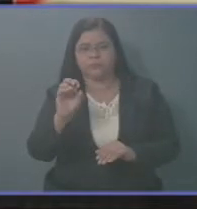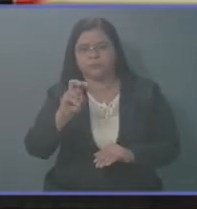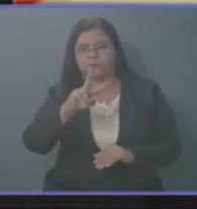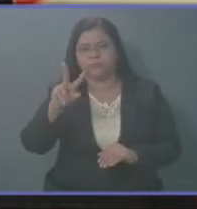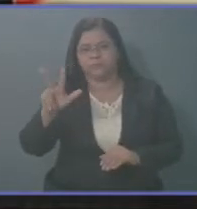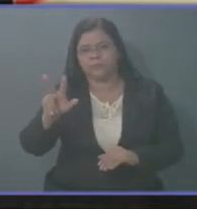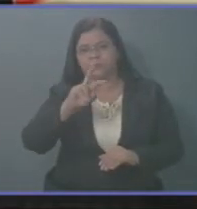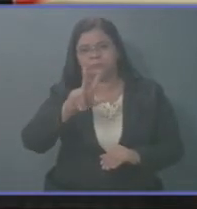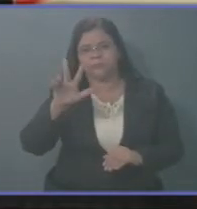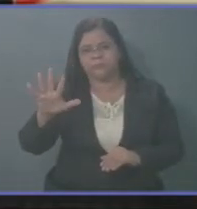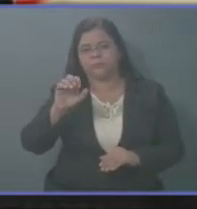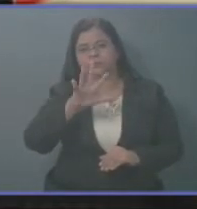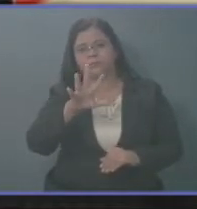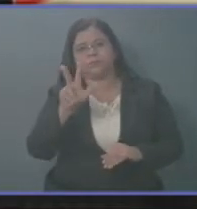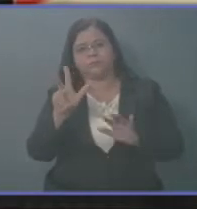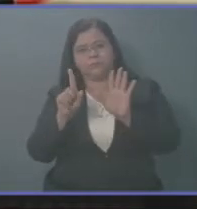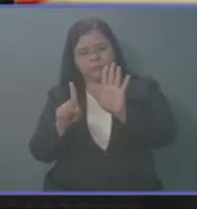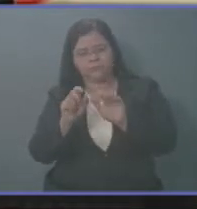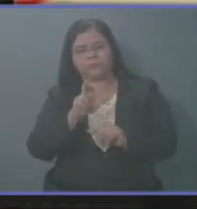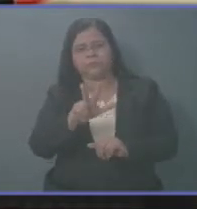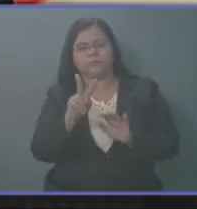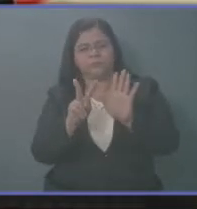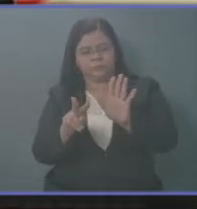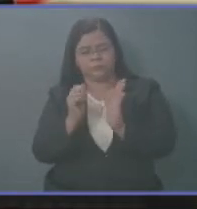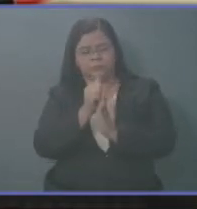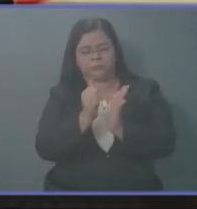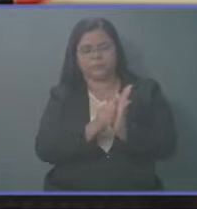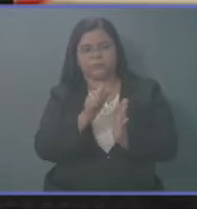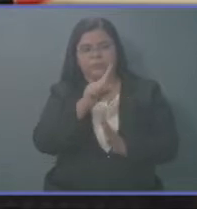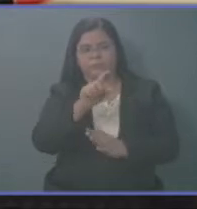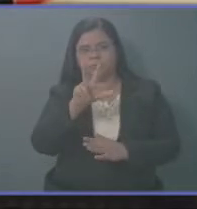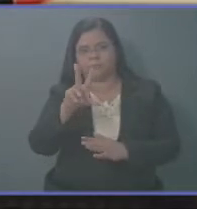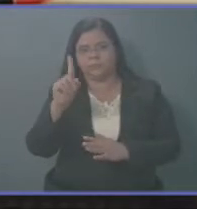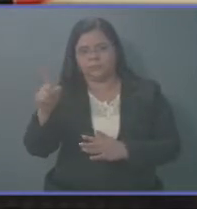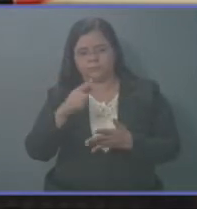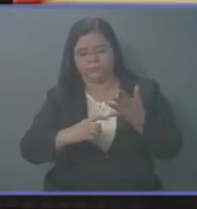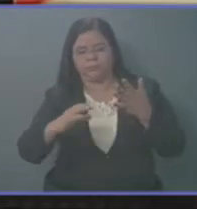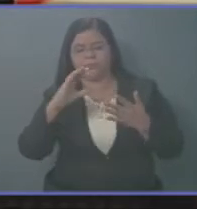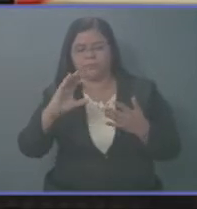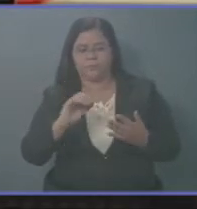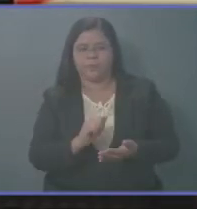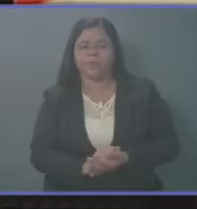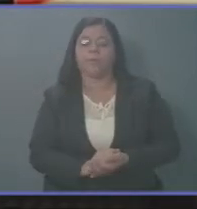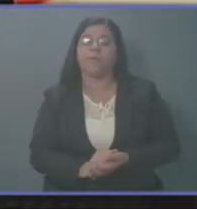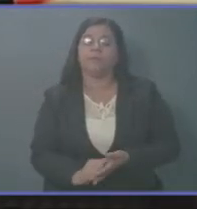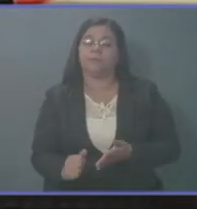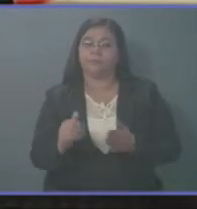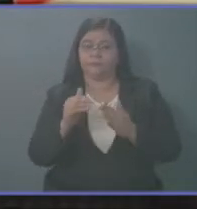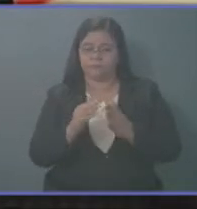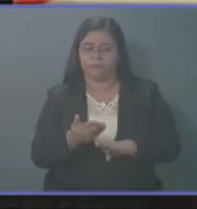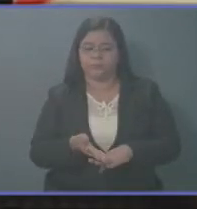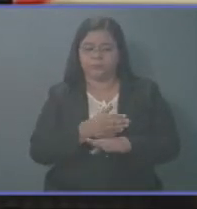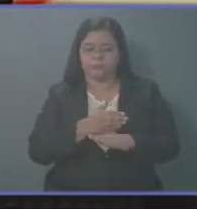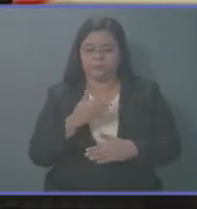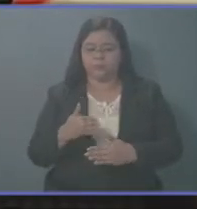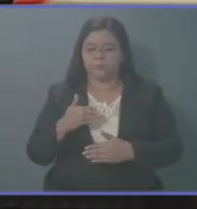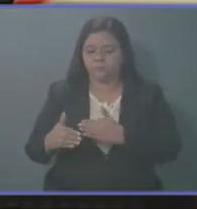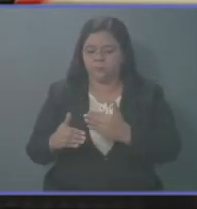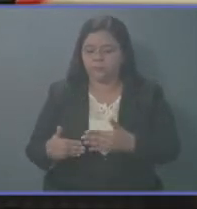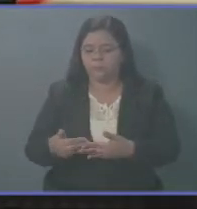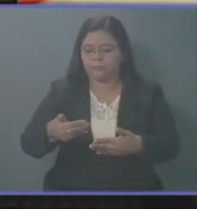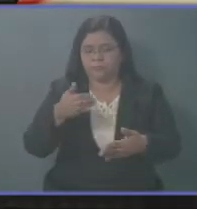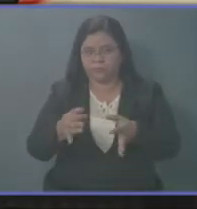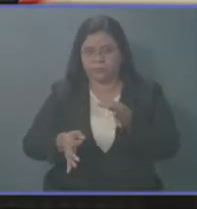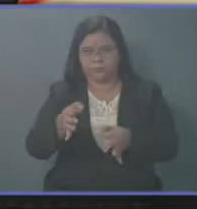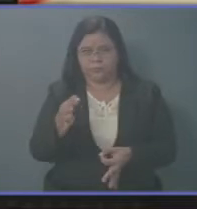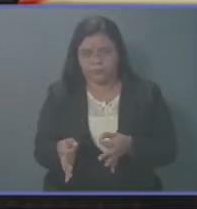34, 35, 36 y 37 del artículo 131 de esta Constitución y en los antejuicios en que conozca la